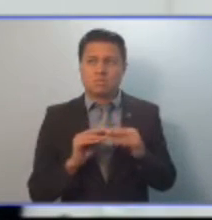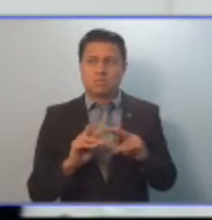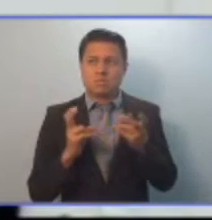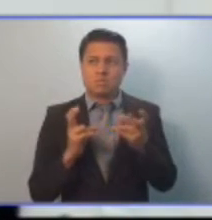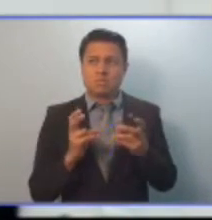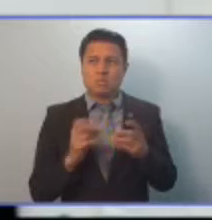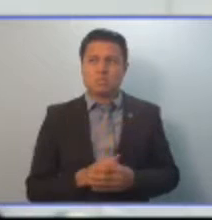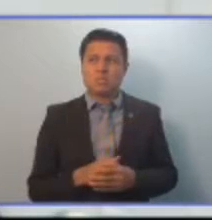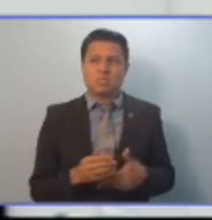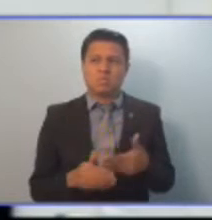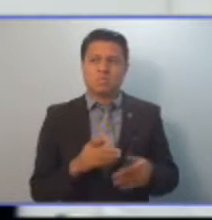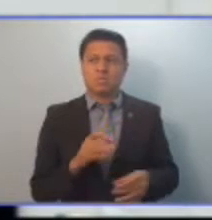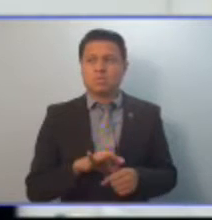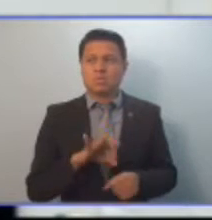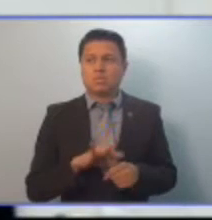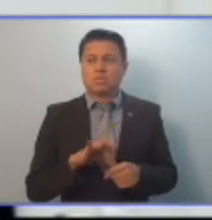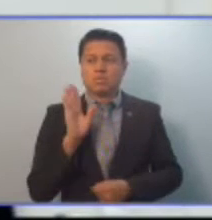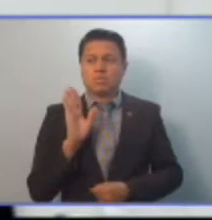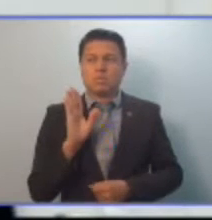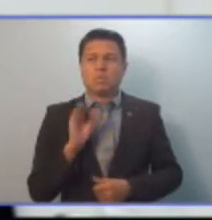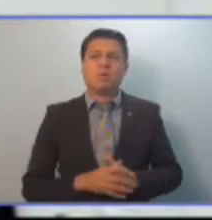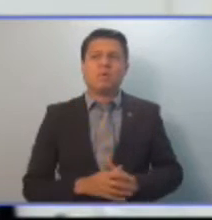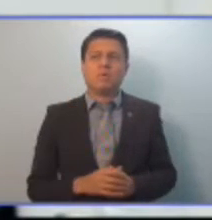materia electoral.